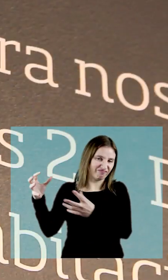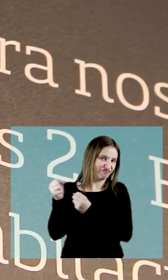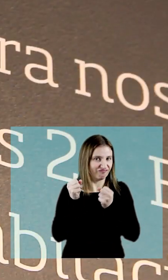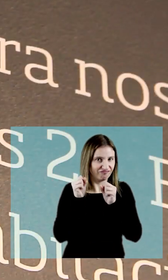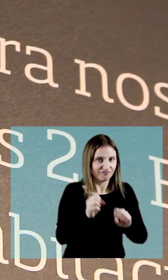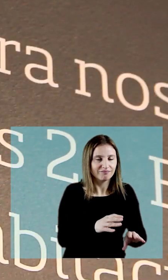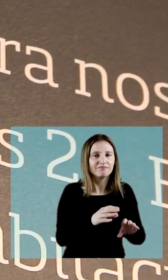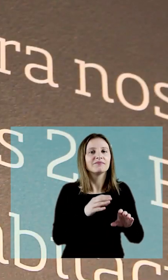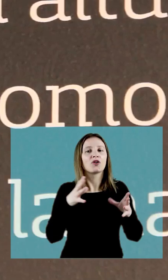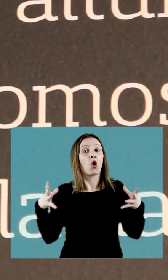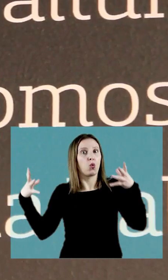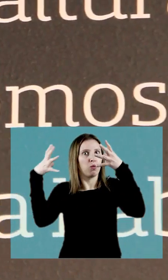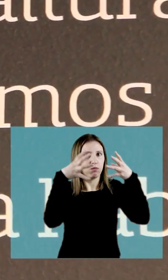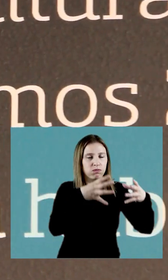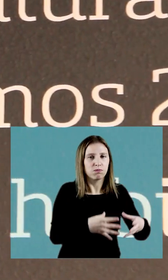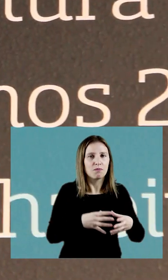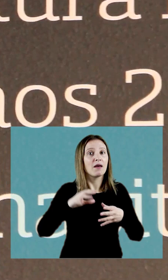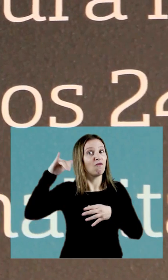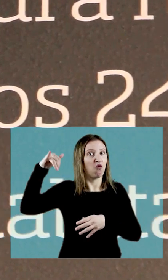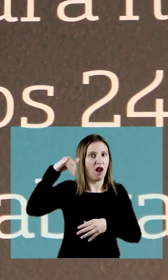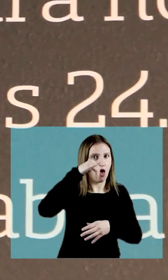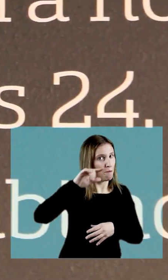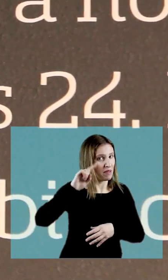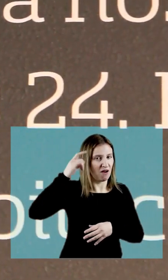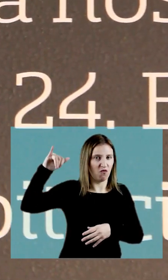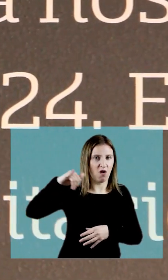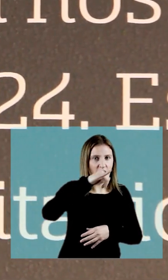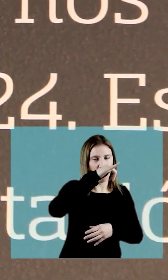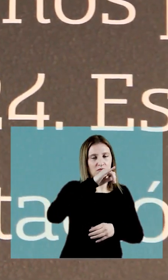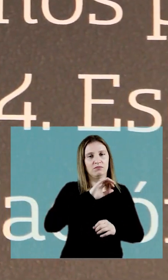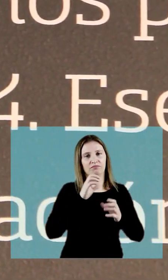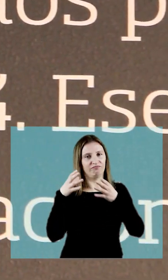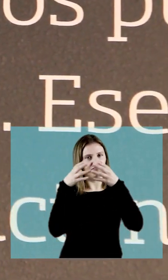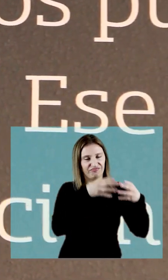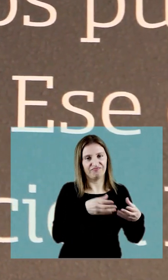resto del grupo del llamado primer vuelo.